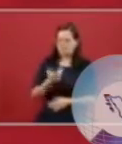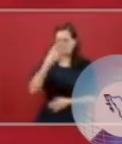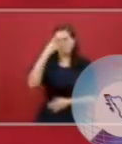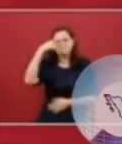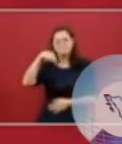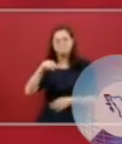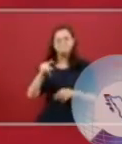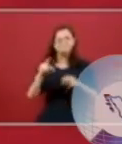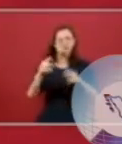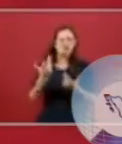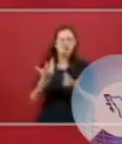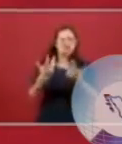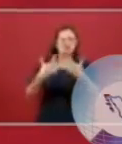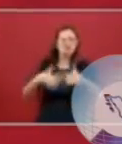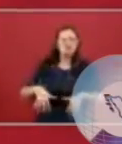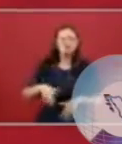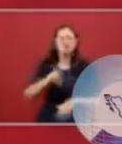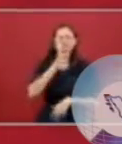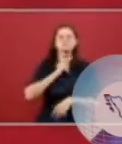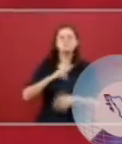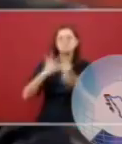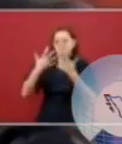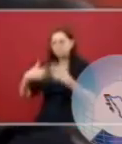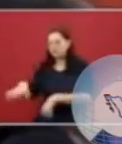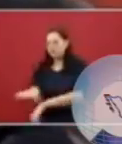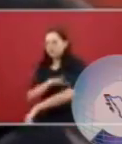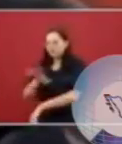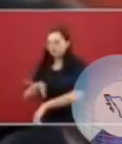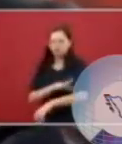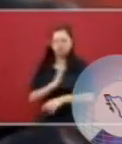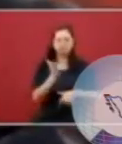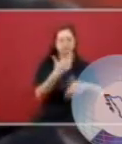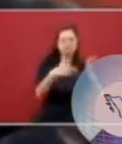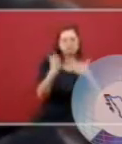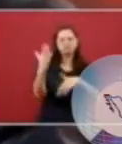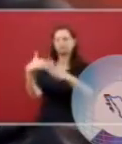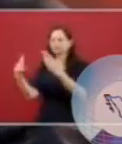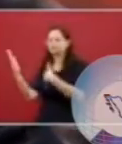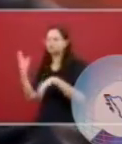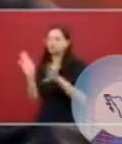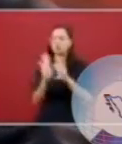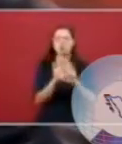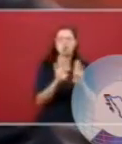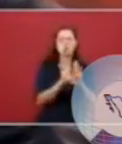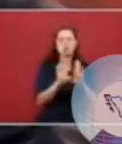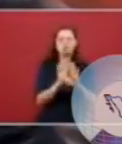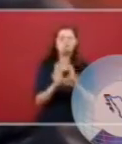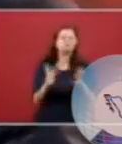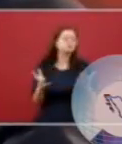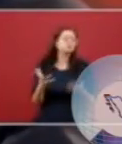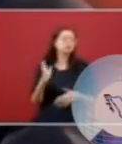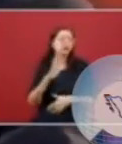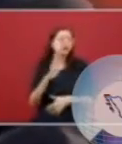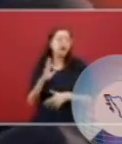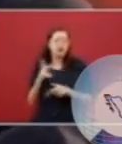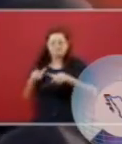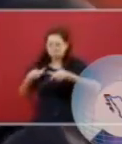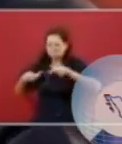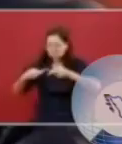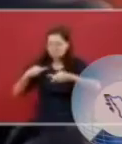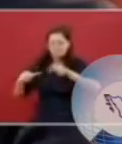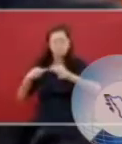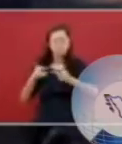industria petrolera y a la industria eléctrica? Y ya tenemos el plan para eso. Y